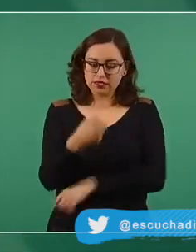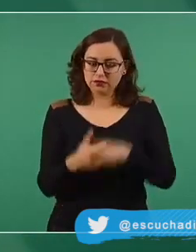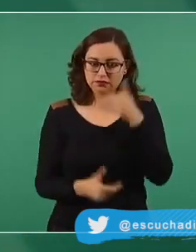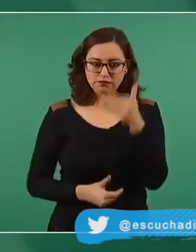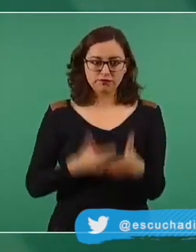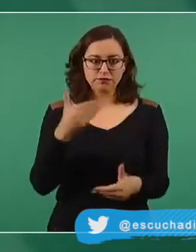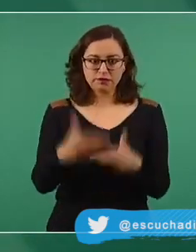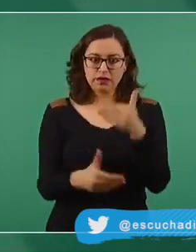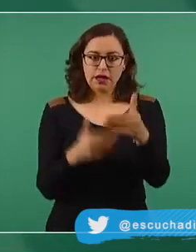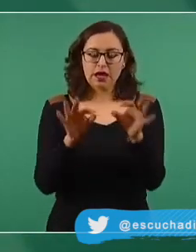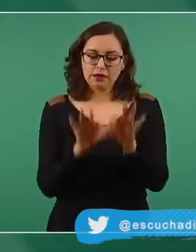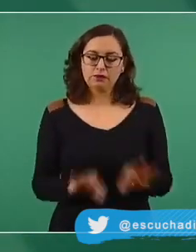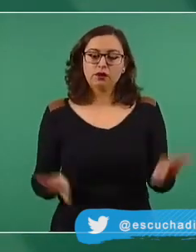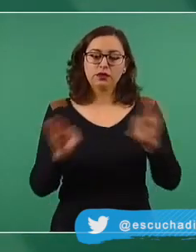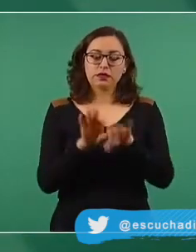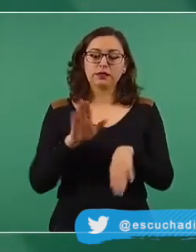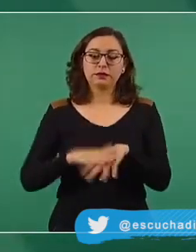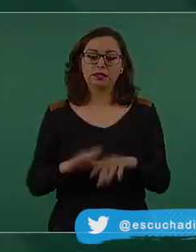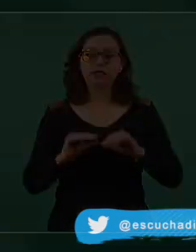buzón.covid@salud.gov.mx y el sitio web